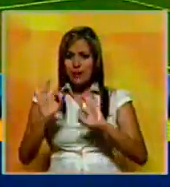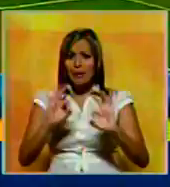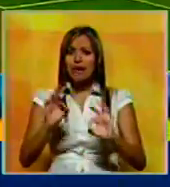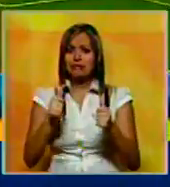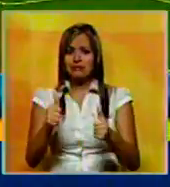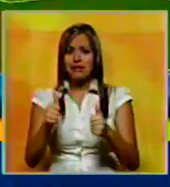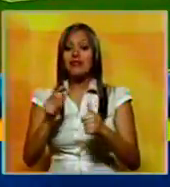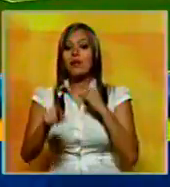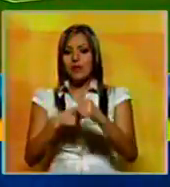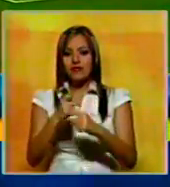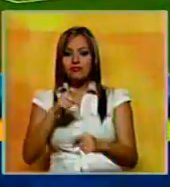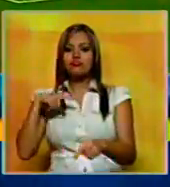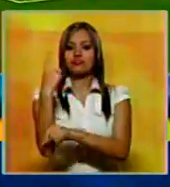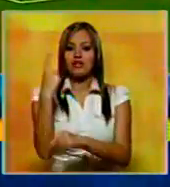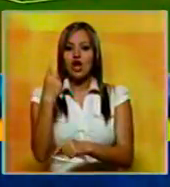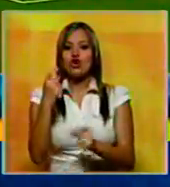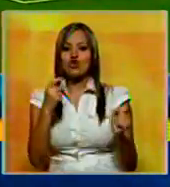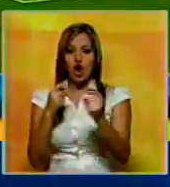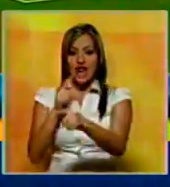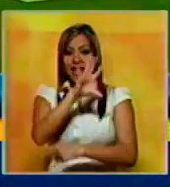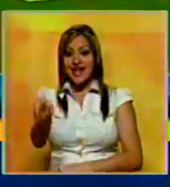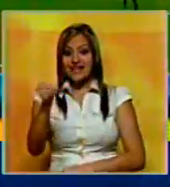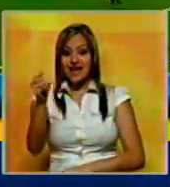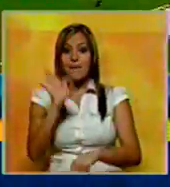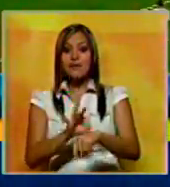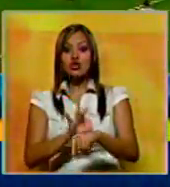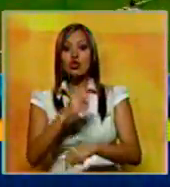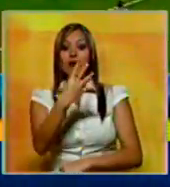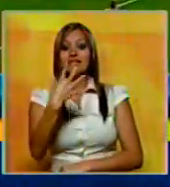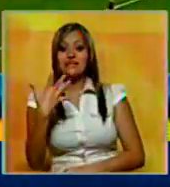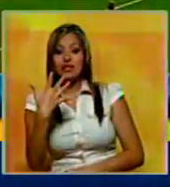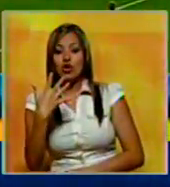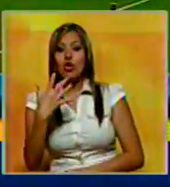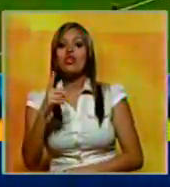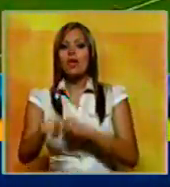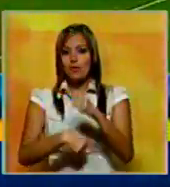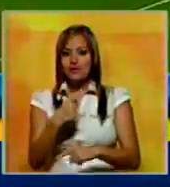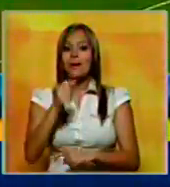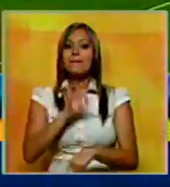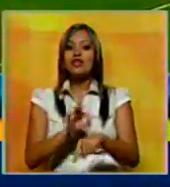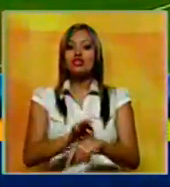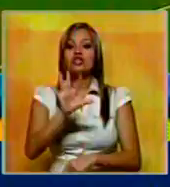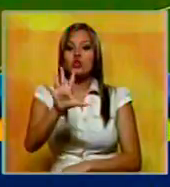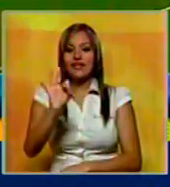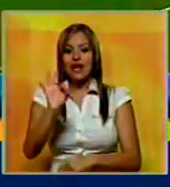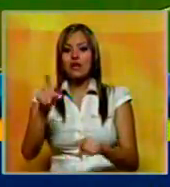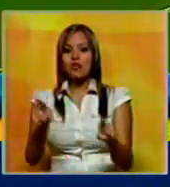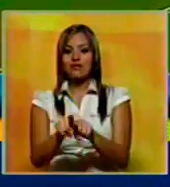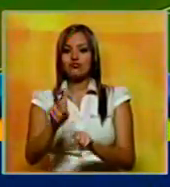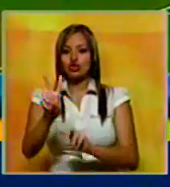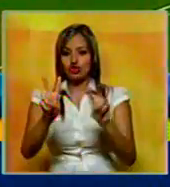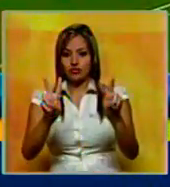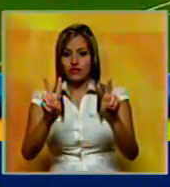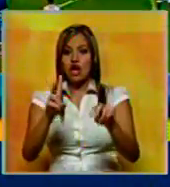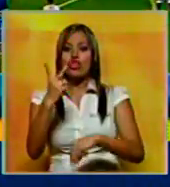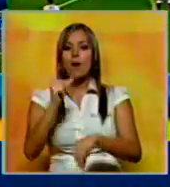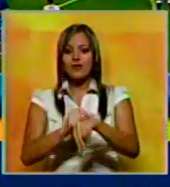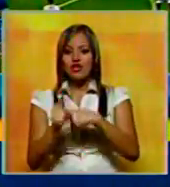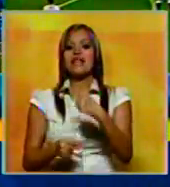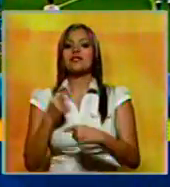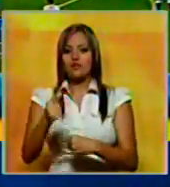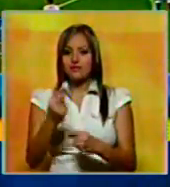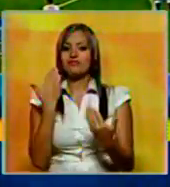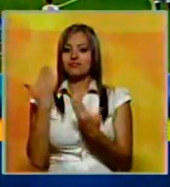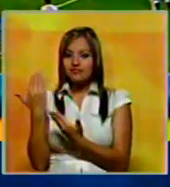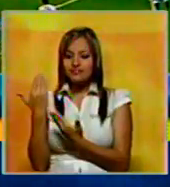el Torneo pero Italia respondió con gol de anela rossio a los 45 y luego un aoto gol de usid a los 50 puso aparados 2 minutos después la escuadra